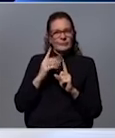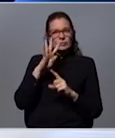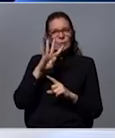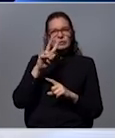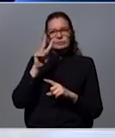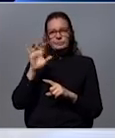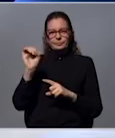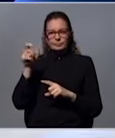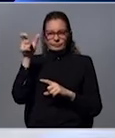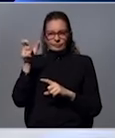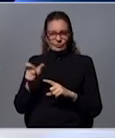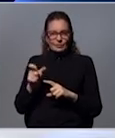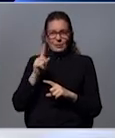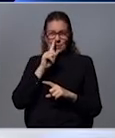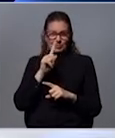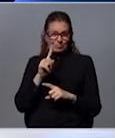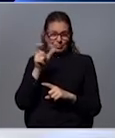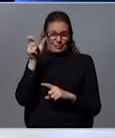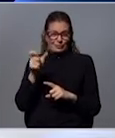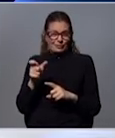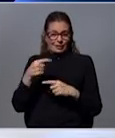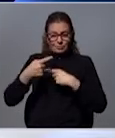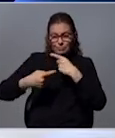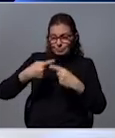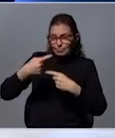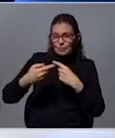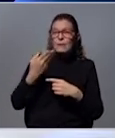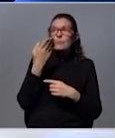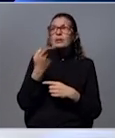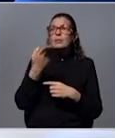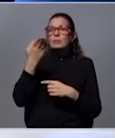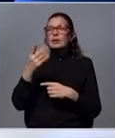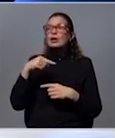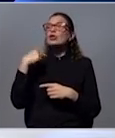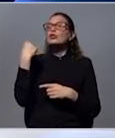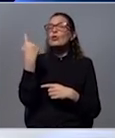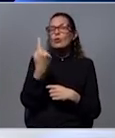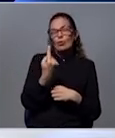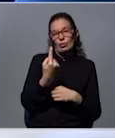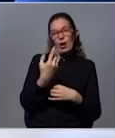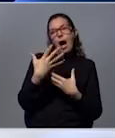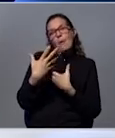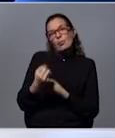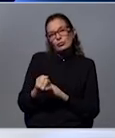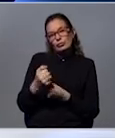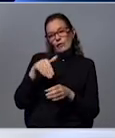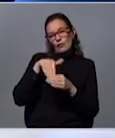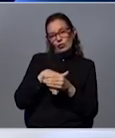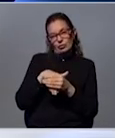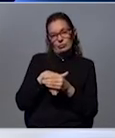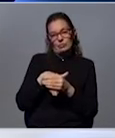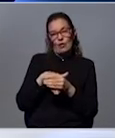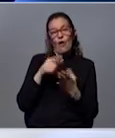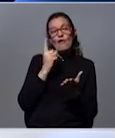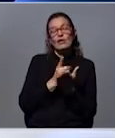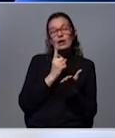420.000 ciudadanos que la pusieron a andar y están pidiendo que el resto de la ciudadanía con voto obligatorio decida por